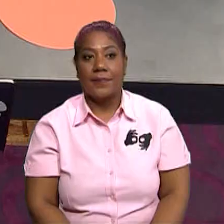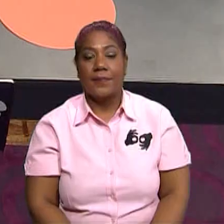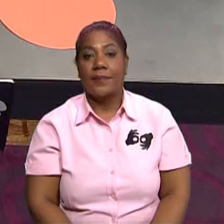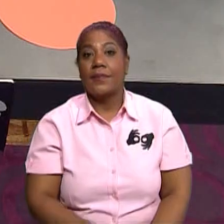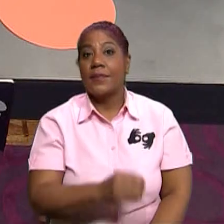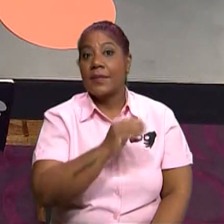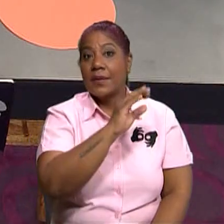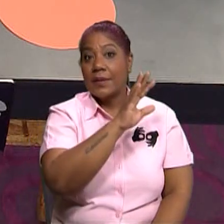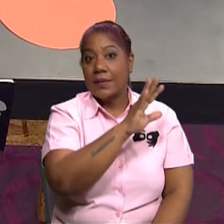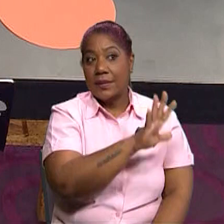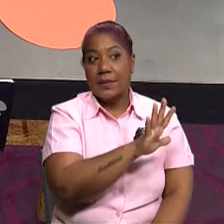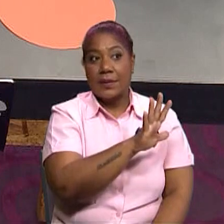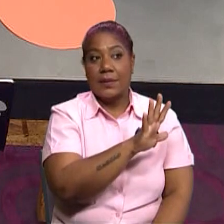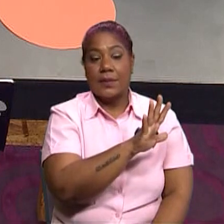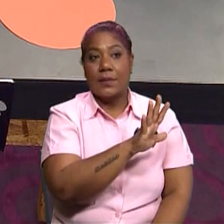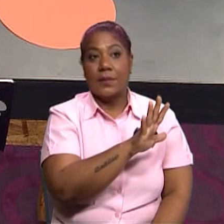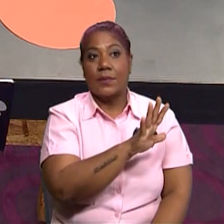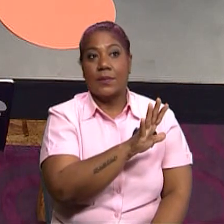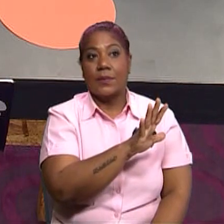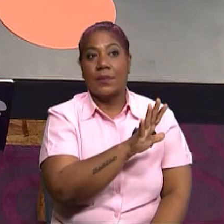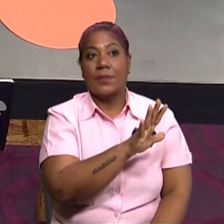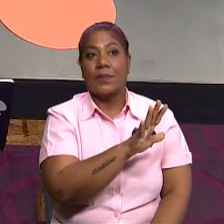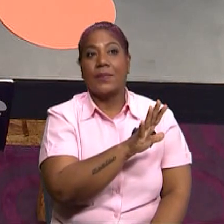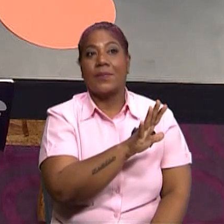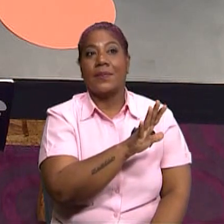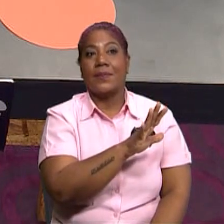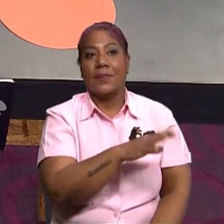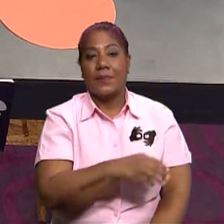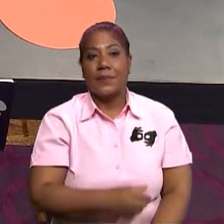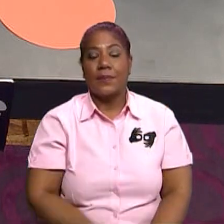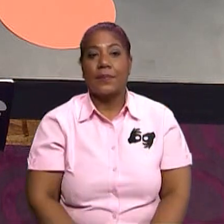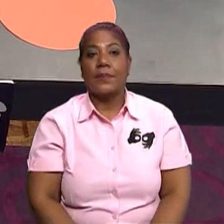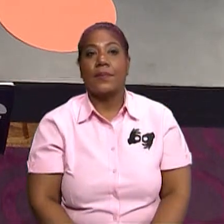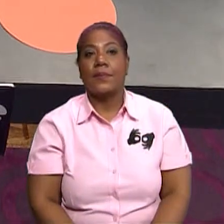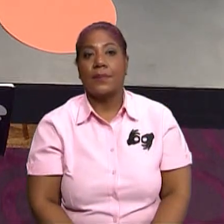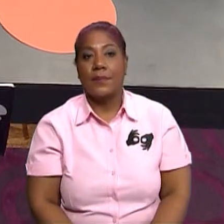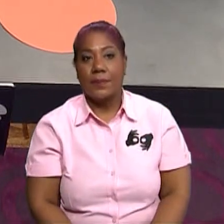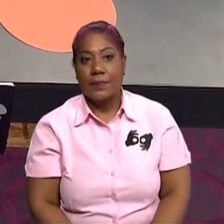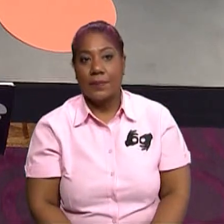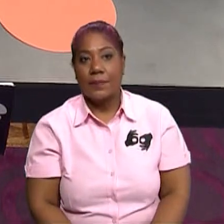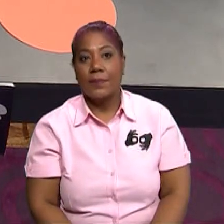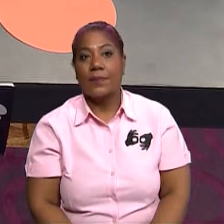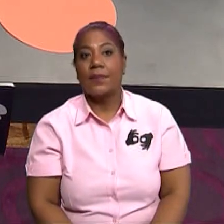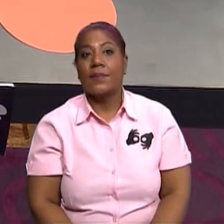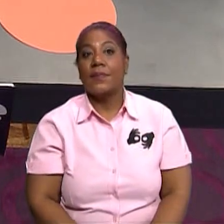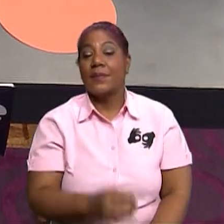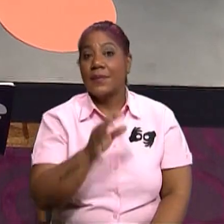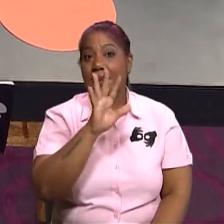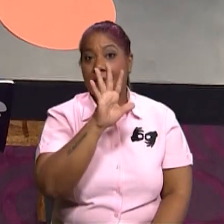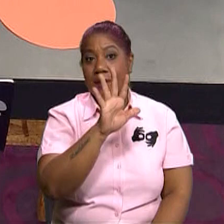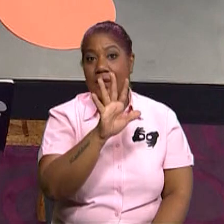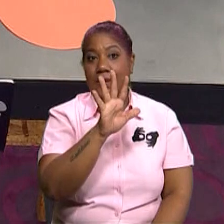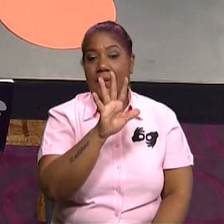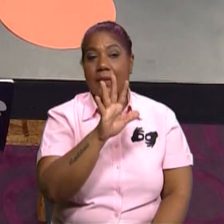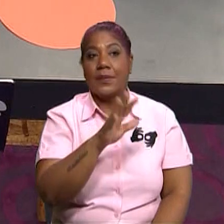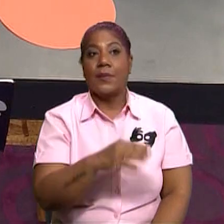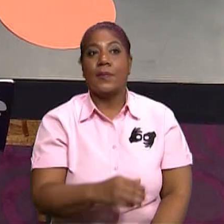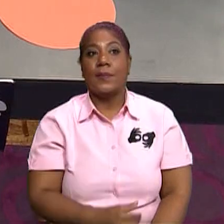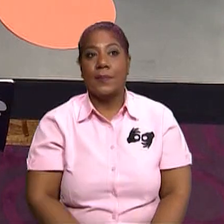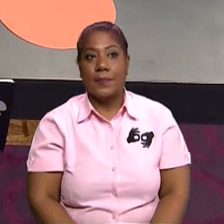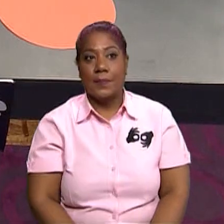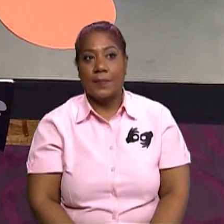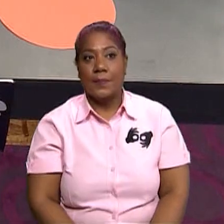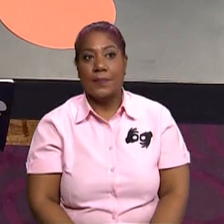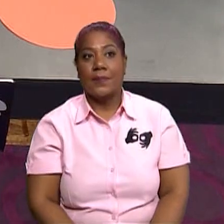5 en el primer grupo. Ahora vamos con el segundo grupo. Voy a colocar 5 objetos más. Ahí están.